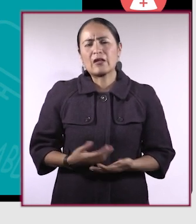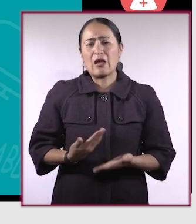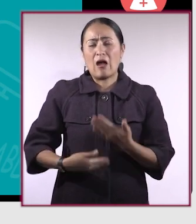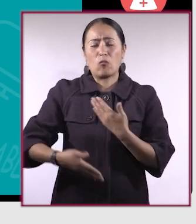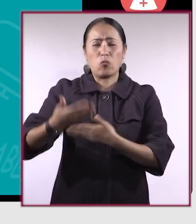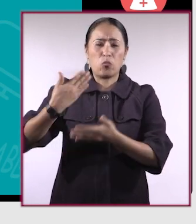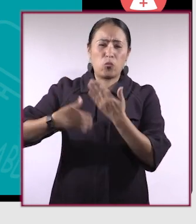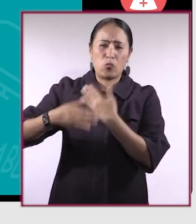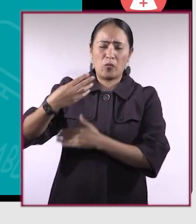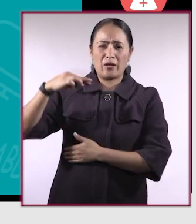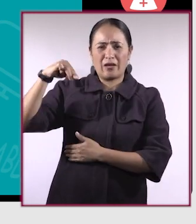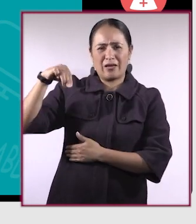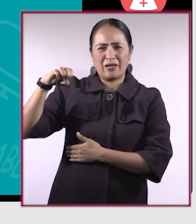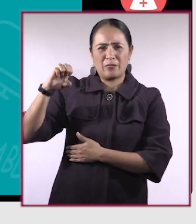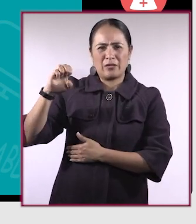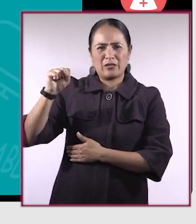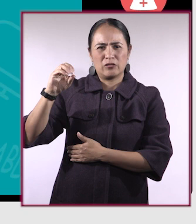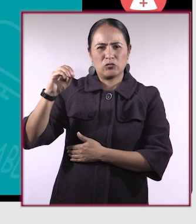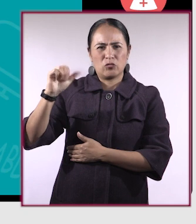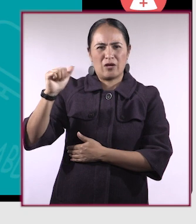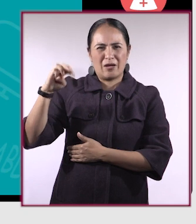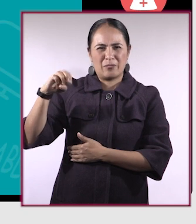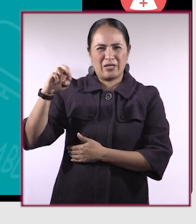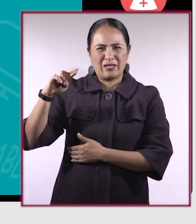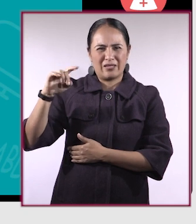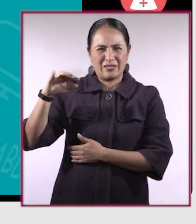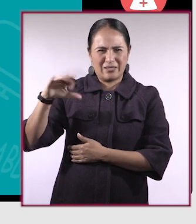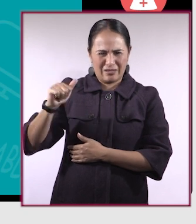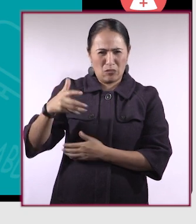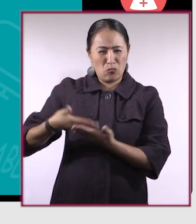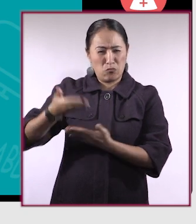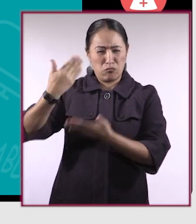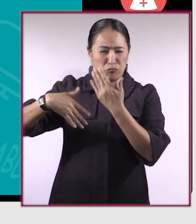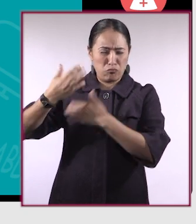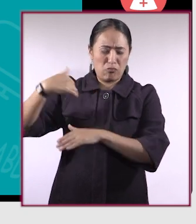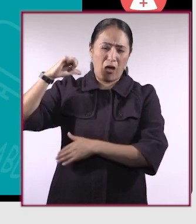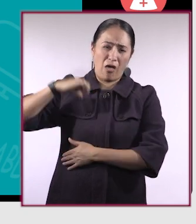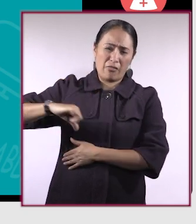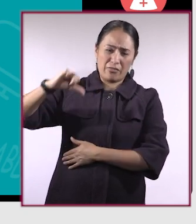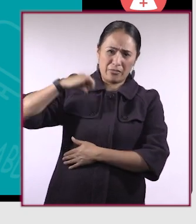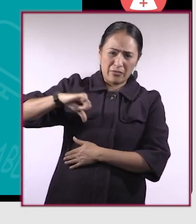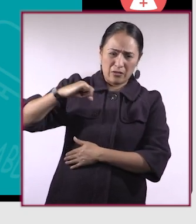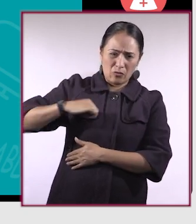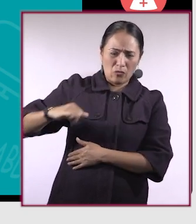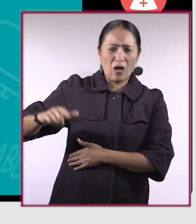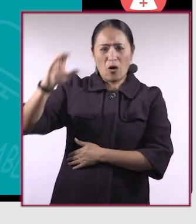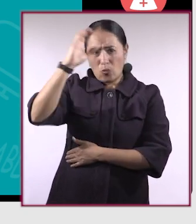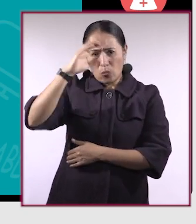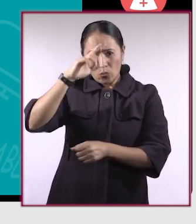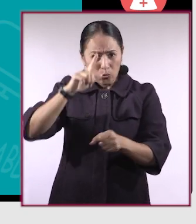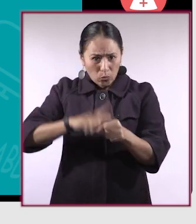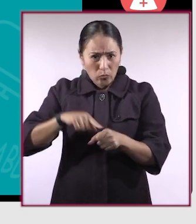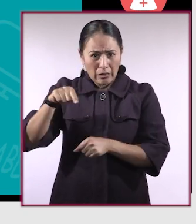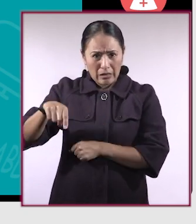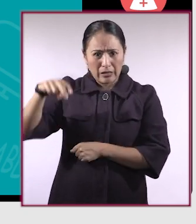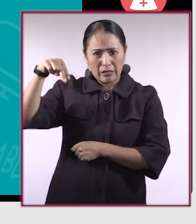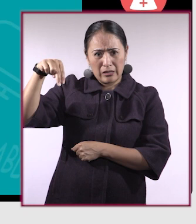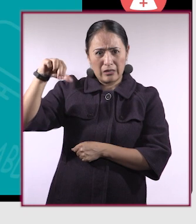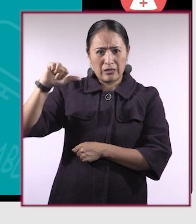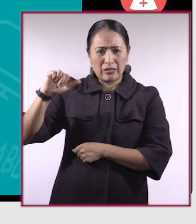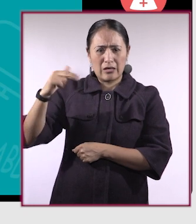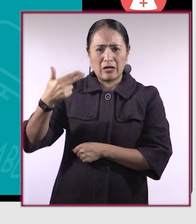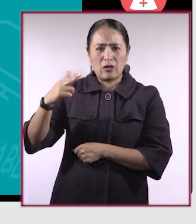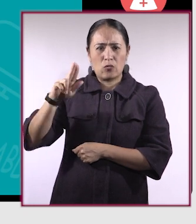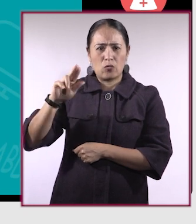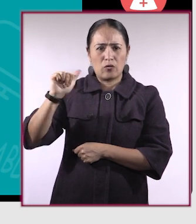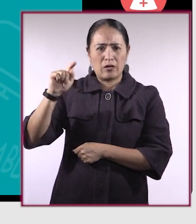desde tiempos mesoamericanos, la cultura náhuatl, ¿no?, tenía pues una importante injerencia